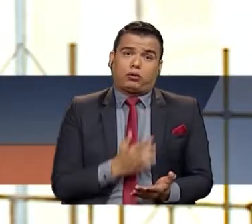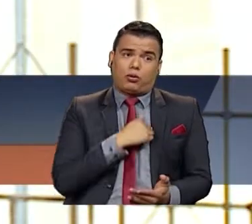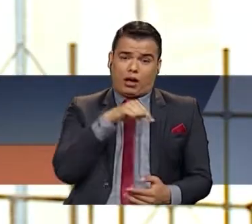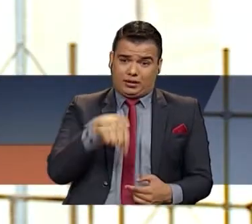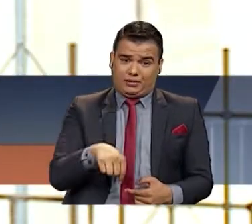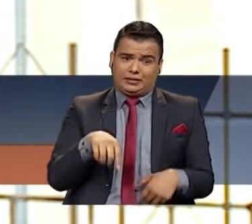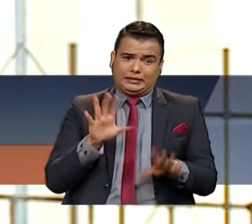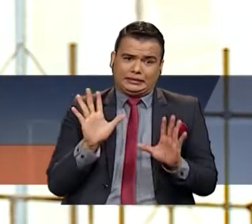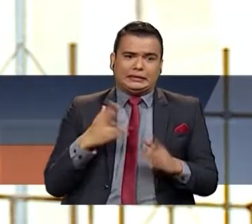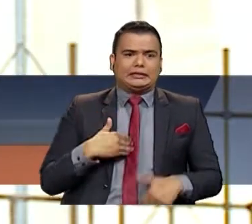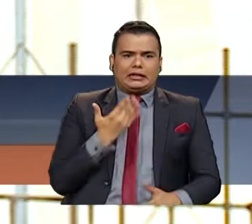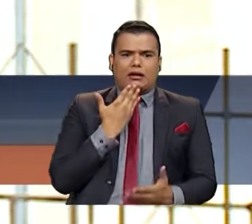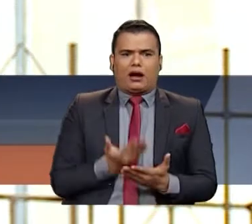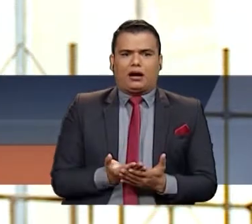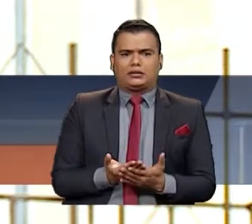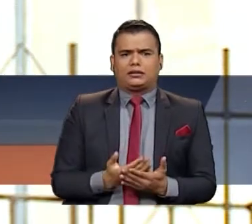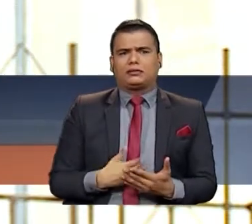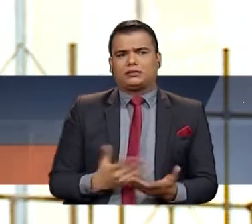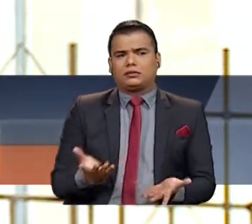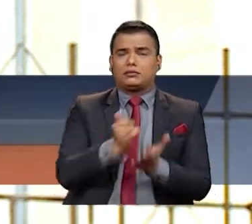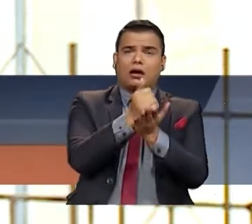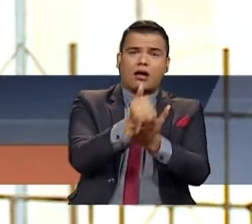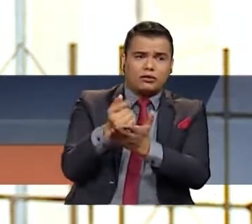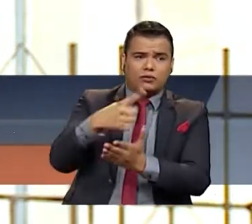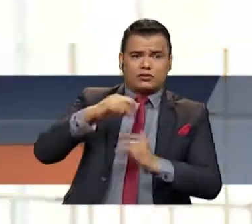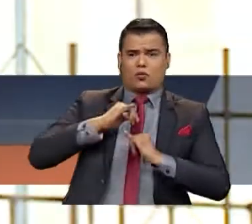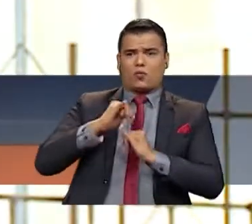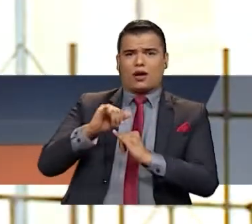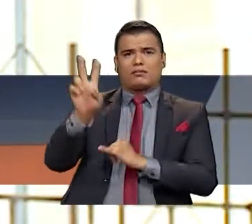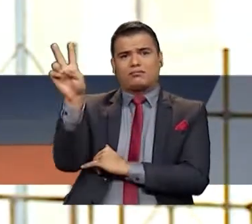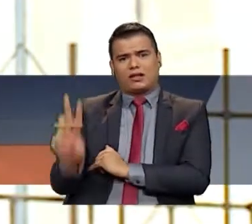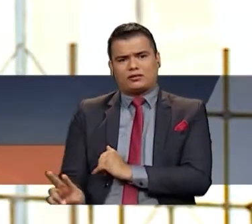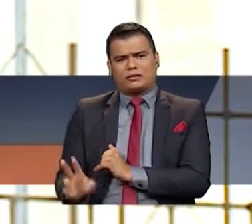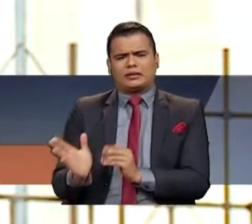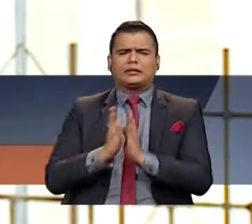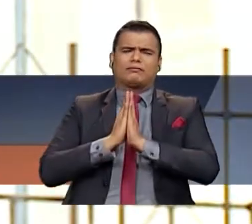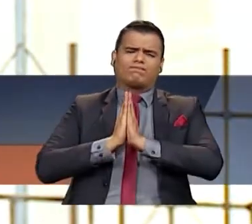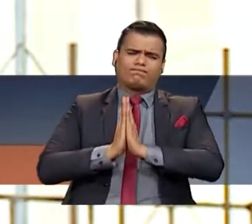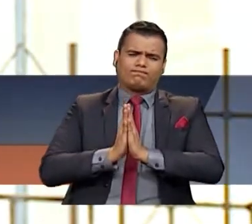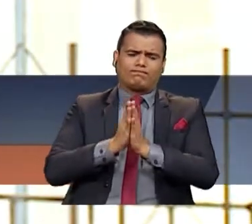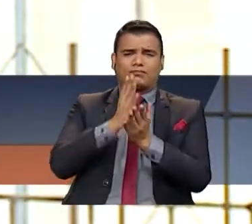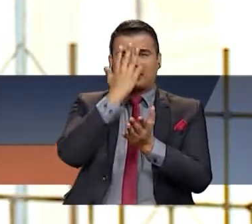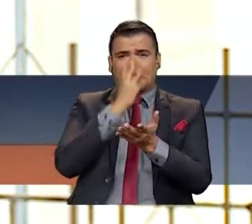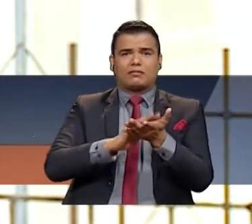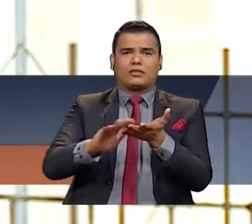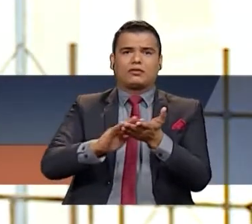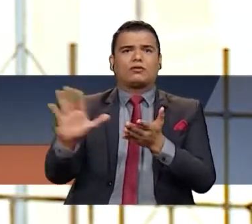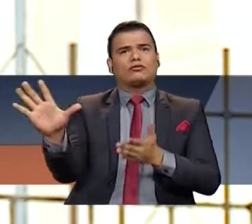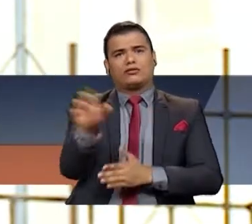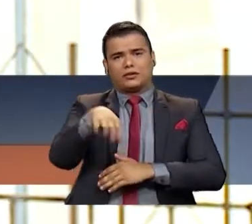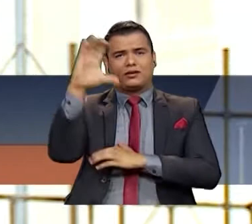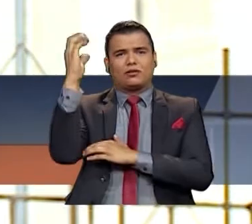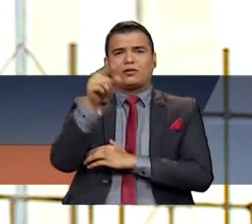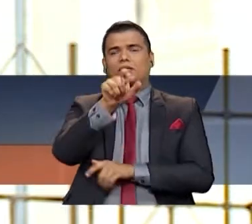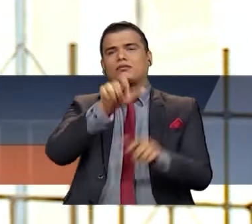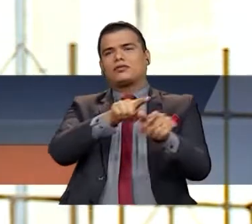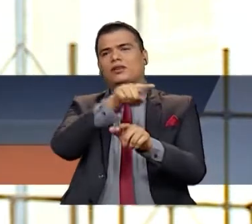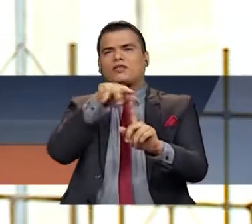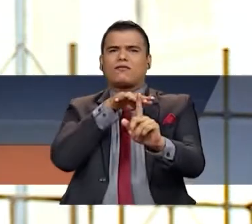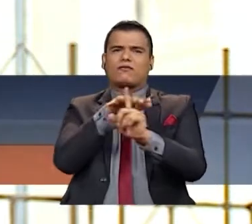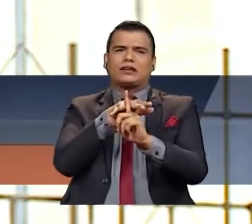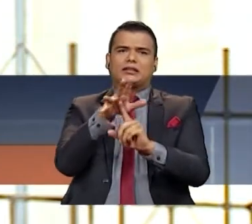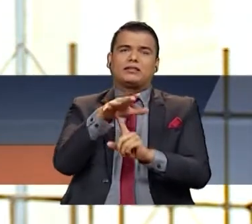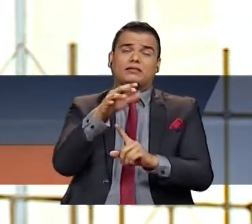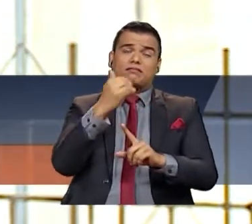acá y de ayudar a los otros compatriotas. De verdad le pido disculpas a todos los colombianos por los venezolanos que